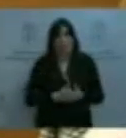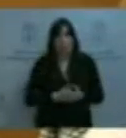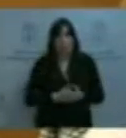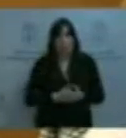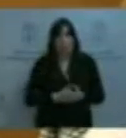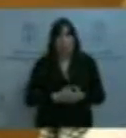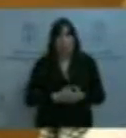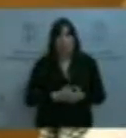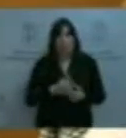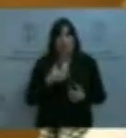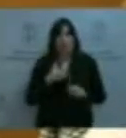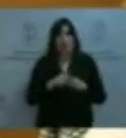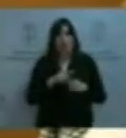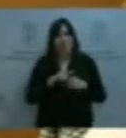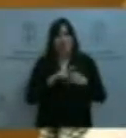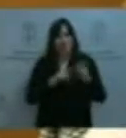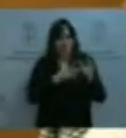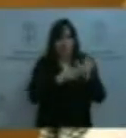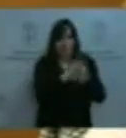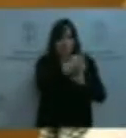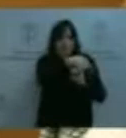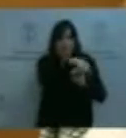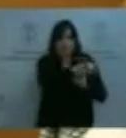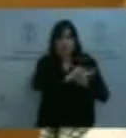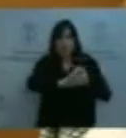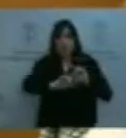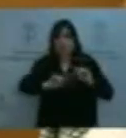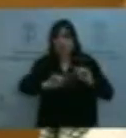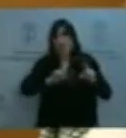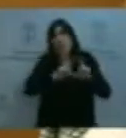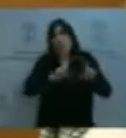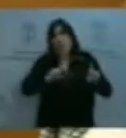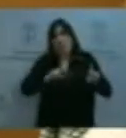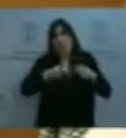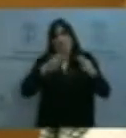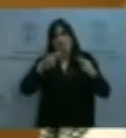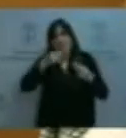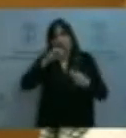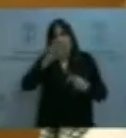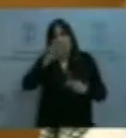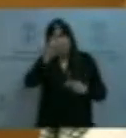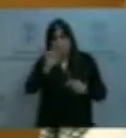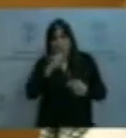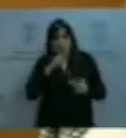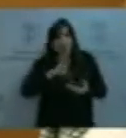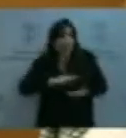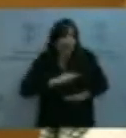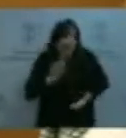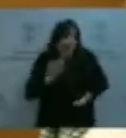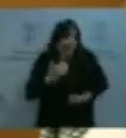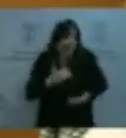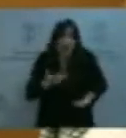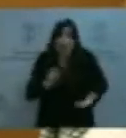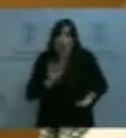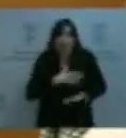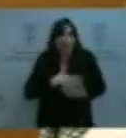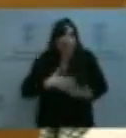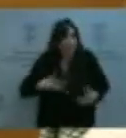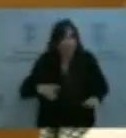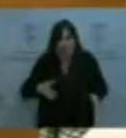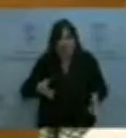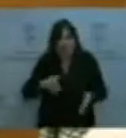deciden, desde la empresa pública HITPA, porque no tengan capacidad para hacerlo, porque no quieran, no sé la razón. Usted es el